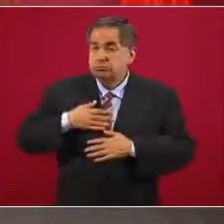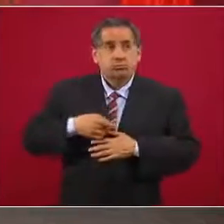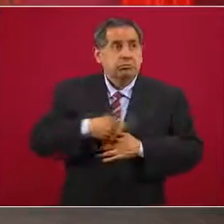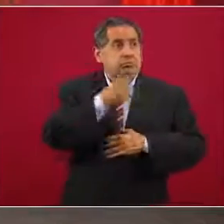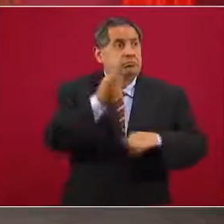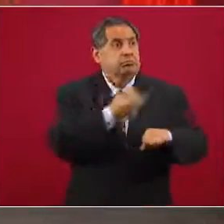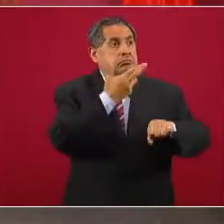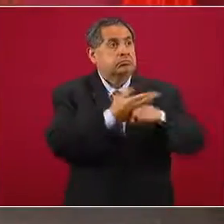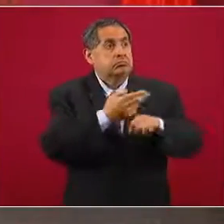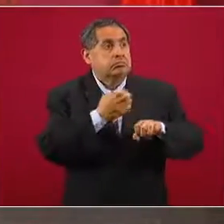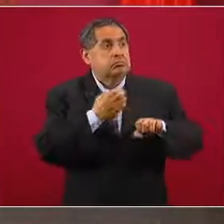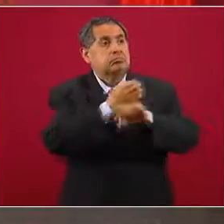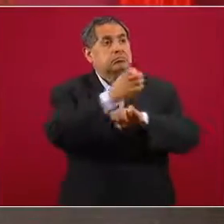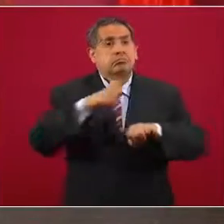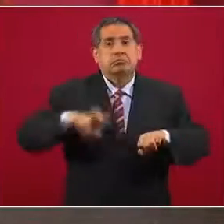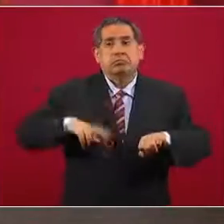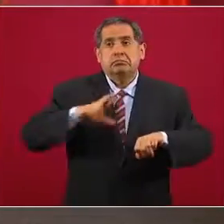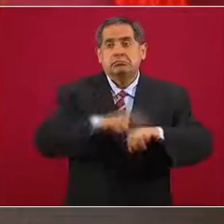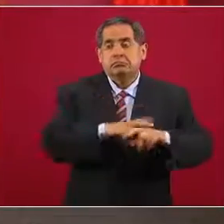porque